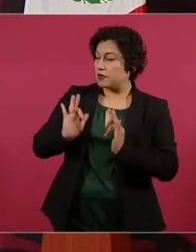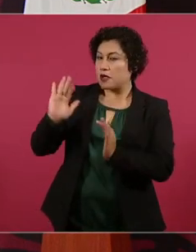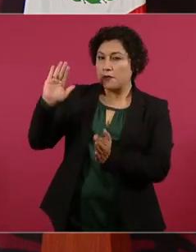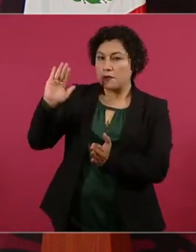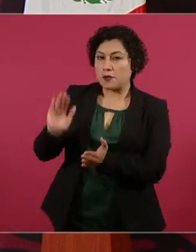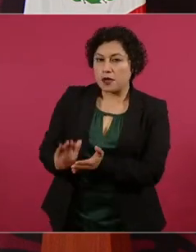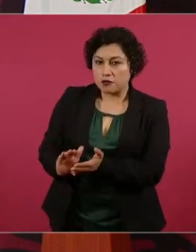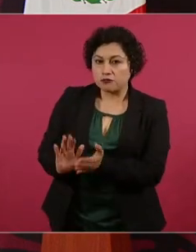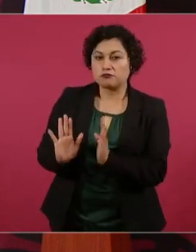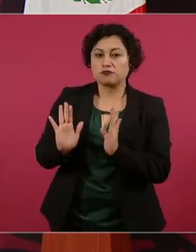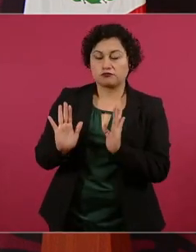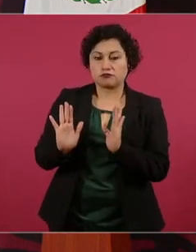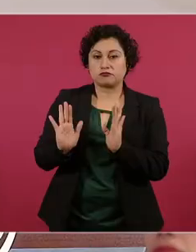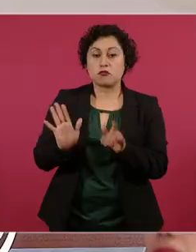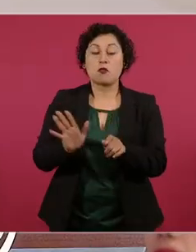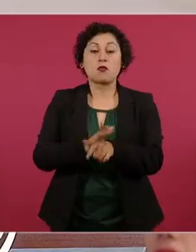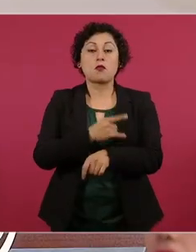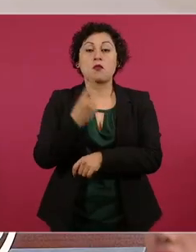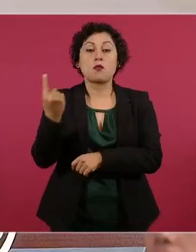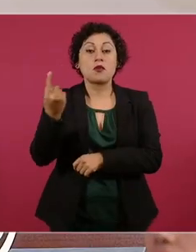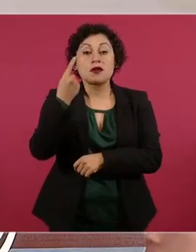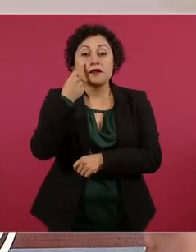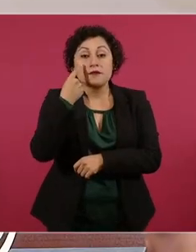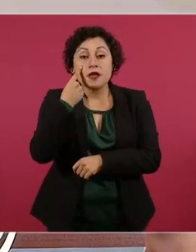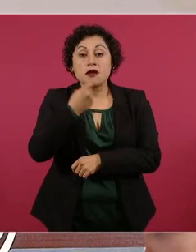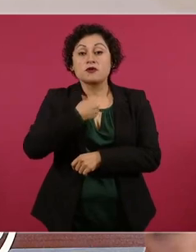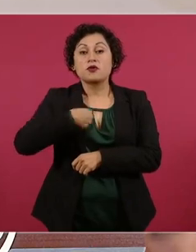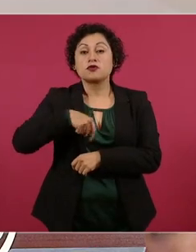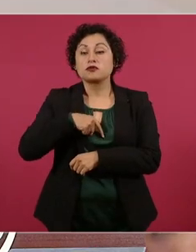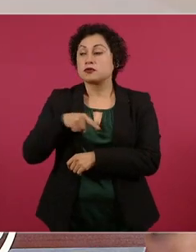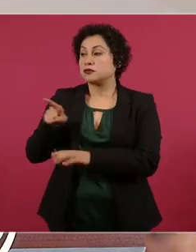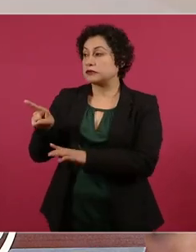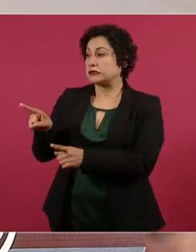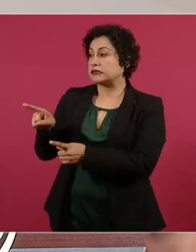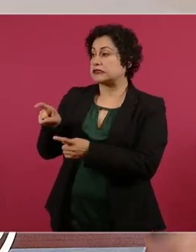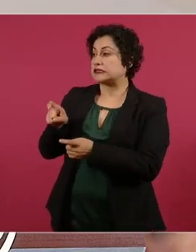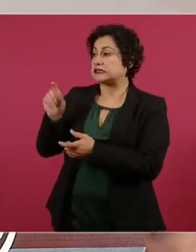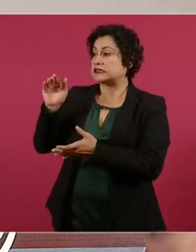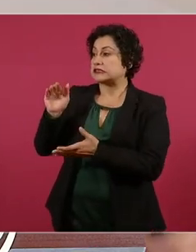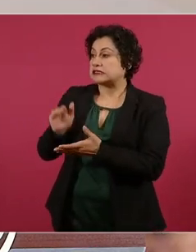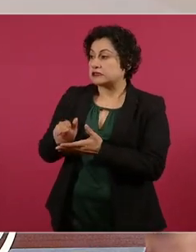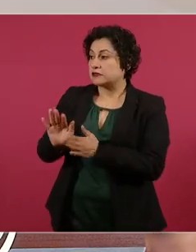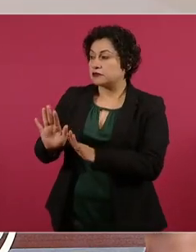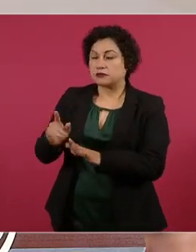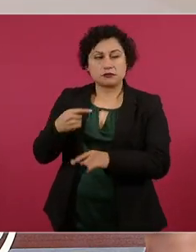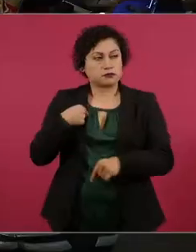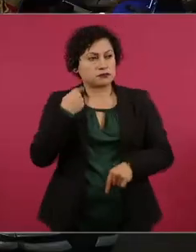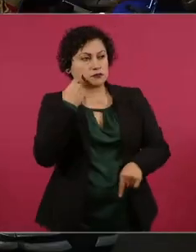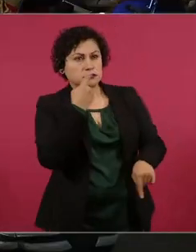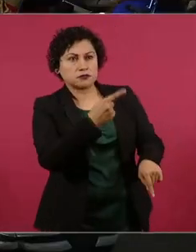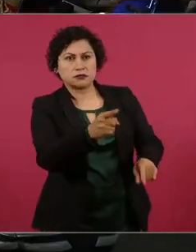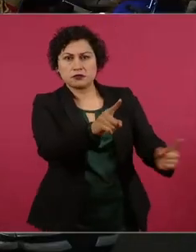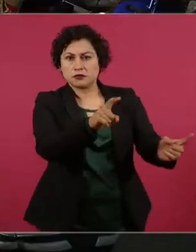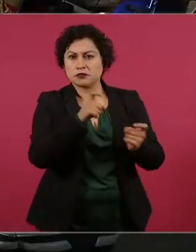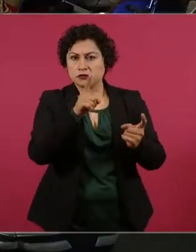porque miren cómo andamos en recaudación, a ver si todavía no les mandan, a ver, por